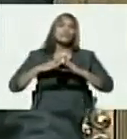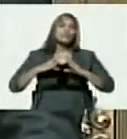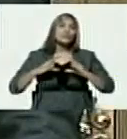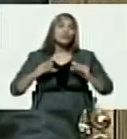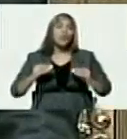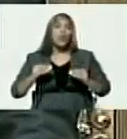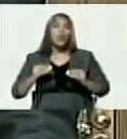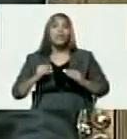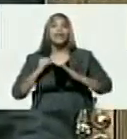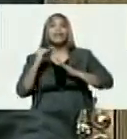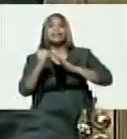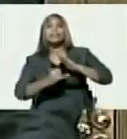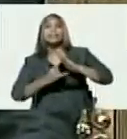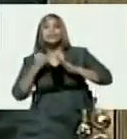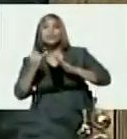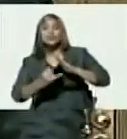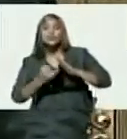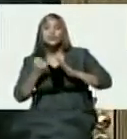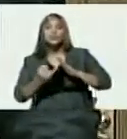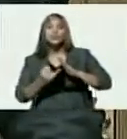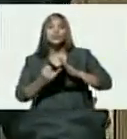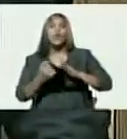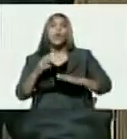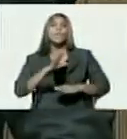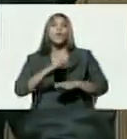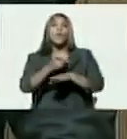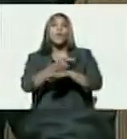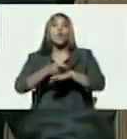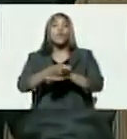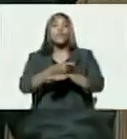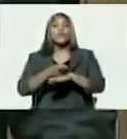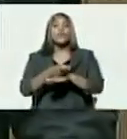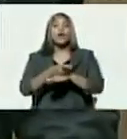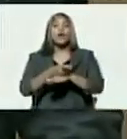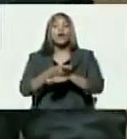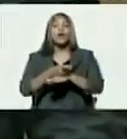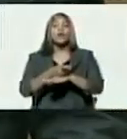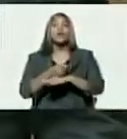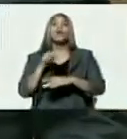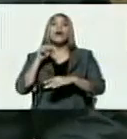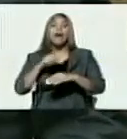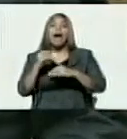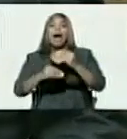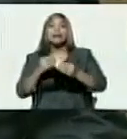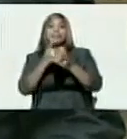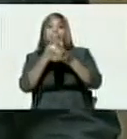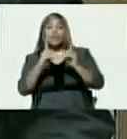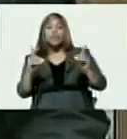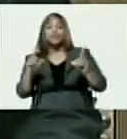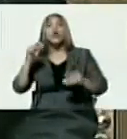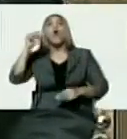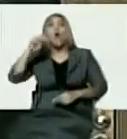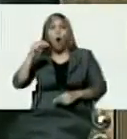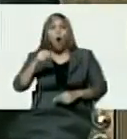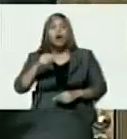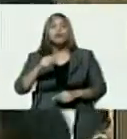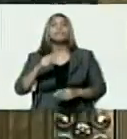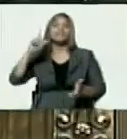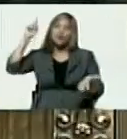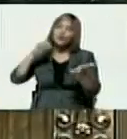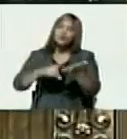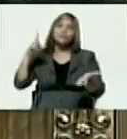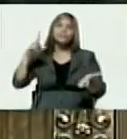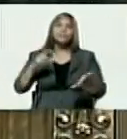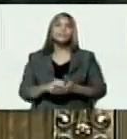la institucionalidad del Estado y de la democracia, es la que hoy cumplimos.